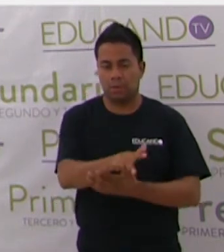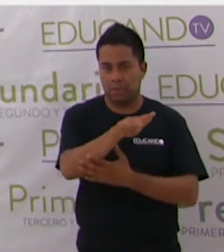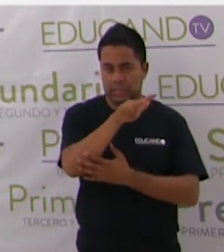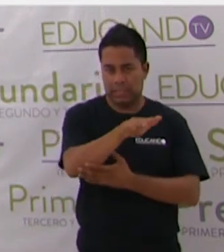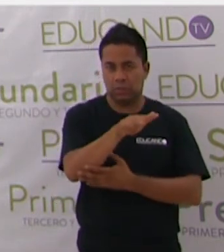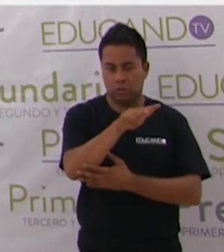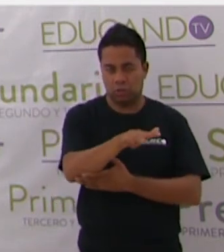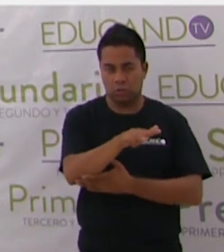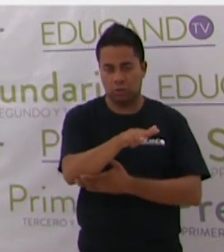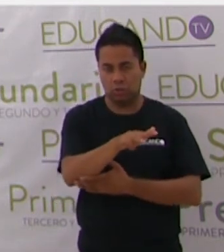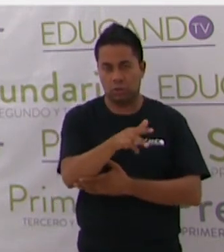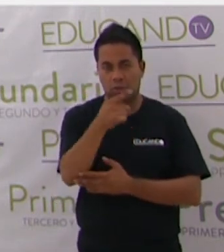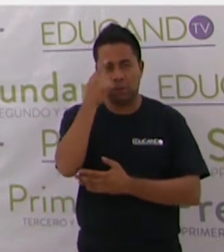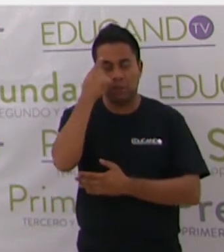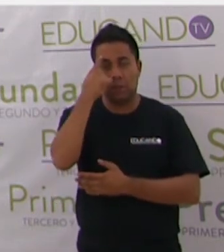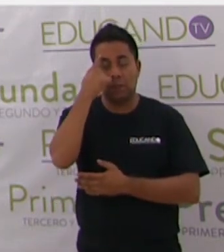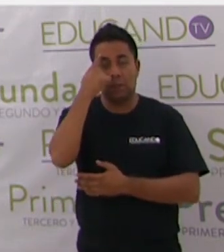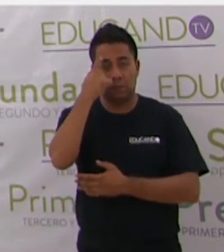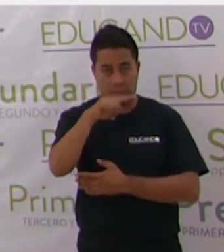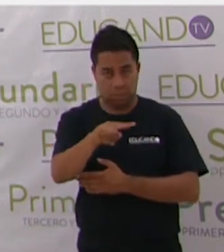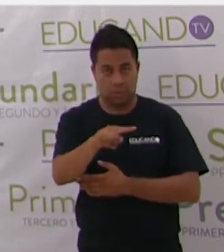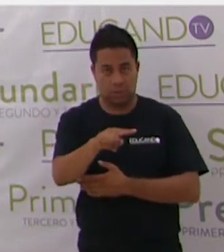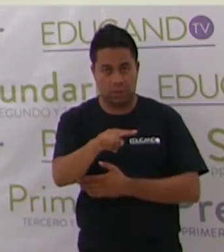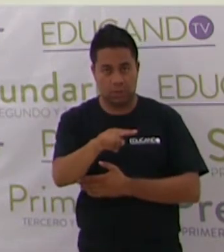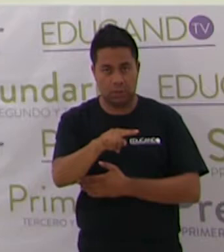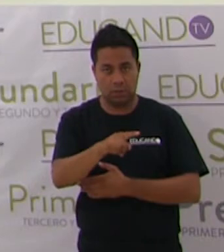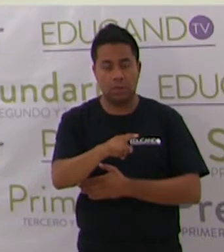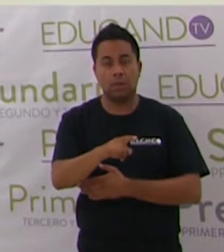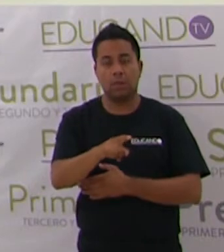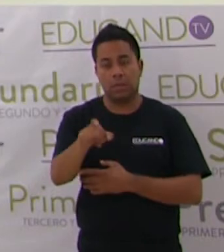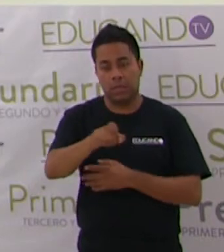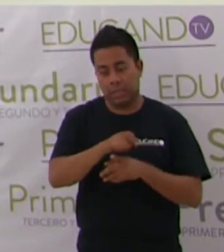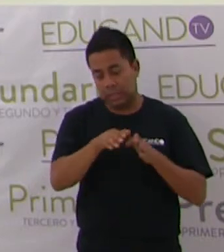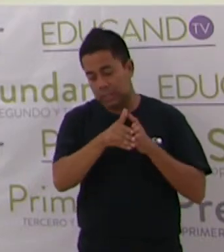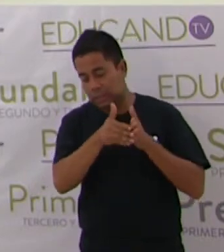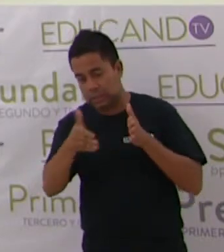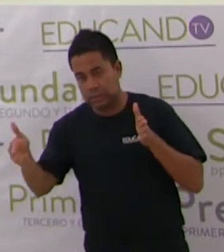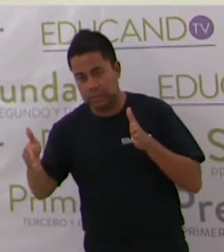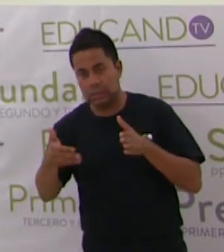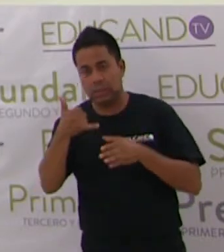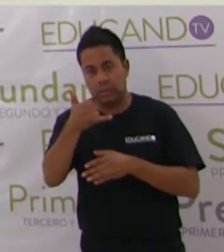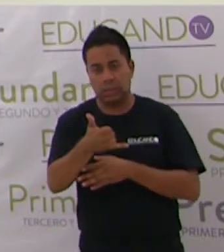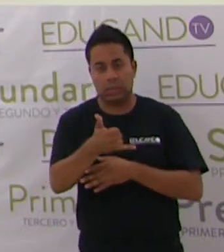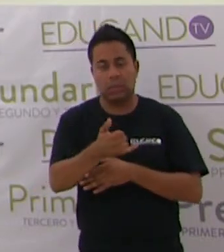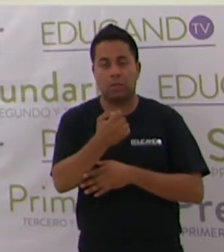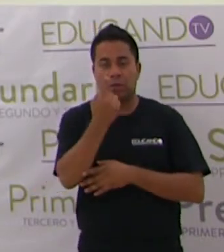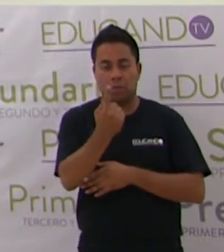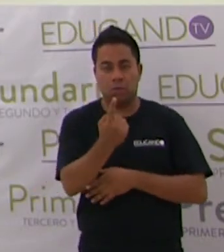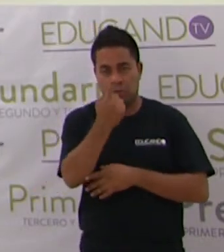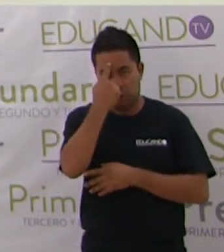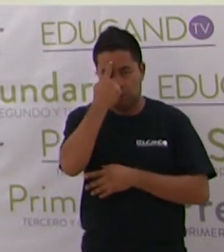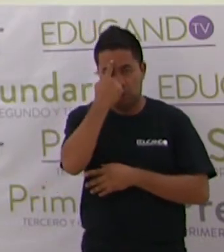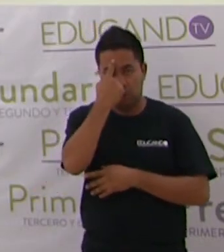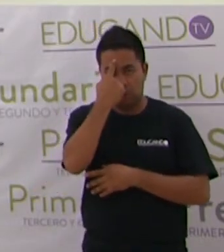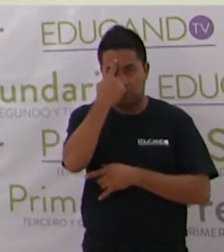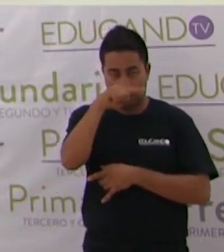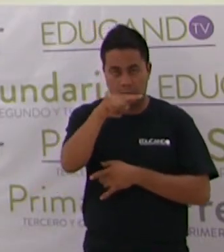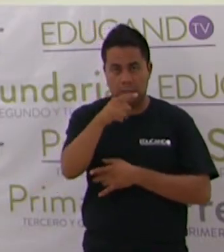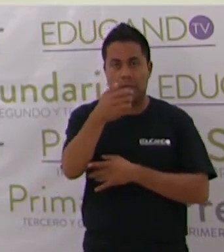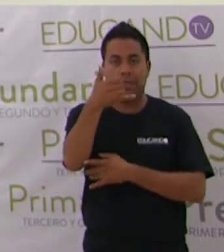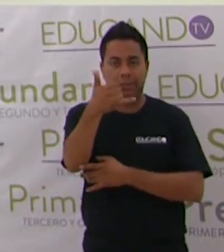18 en el eje de las axisas y 1 en el eje de